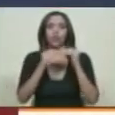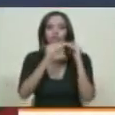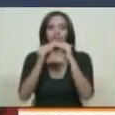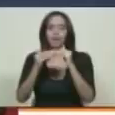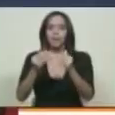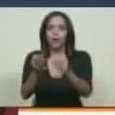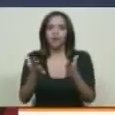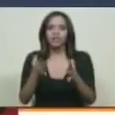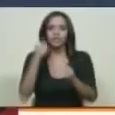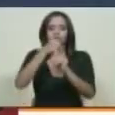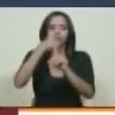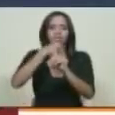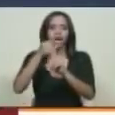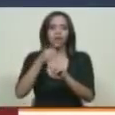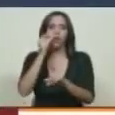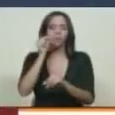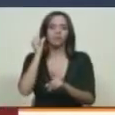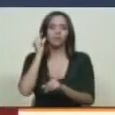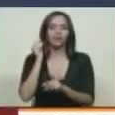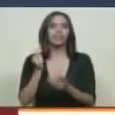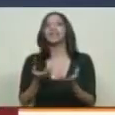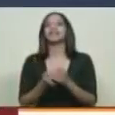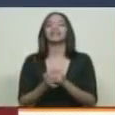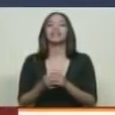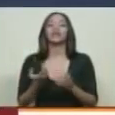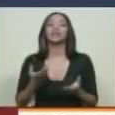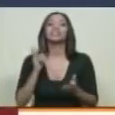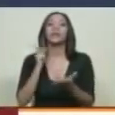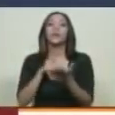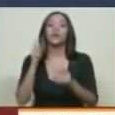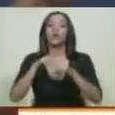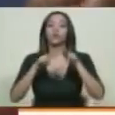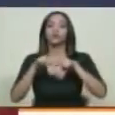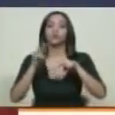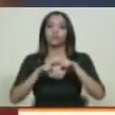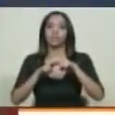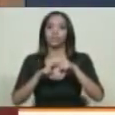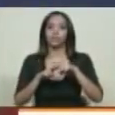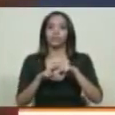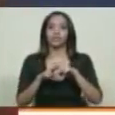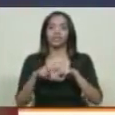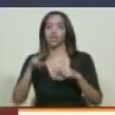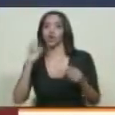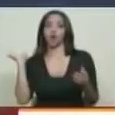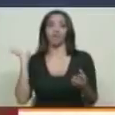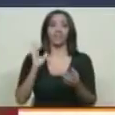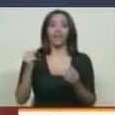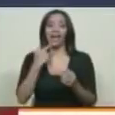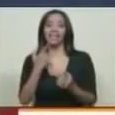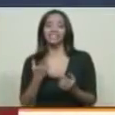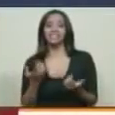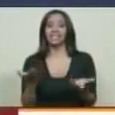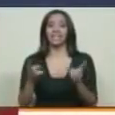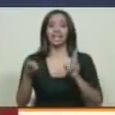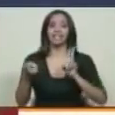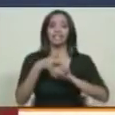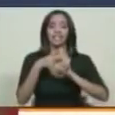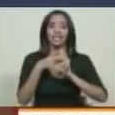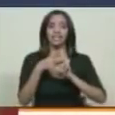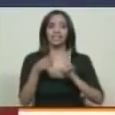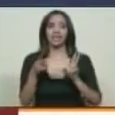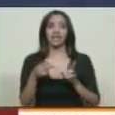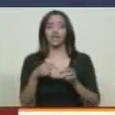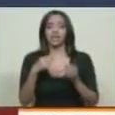Se trata de esa lucha. Se trata de lo que estamos construyendo. Que no vengan ahora a querer etiquetar